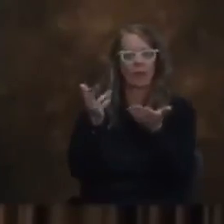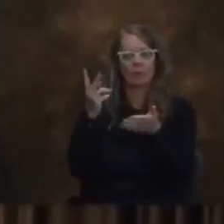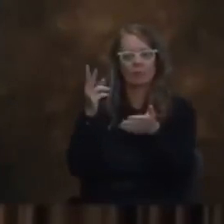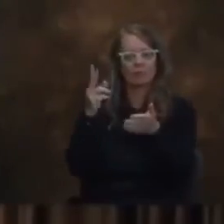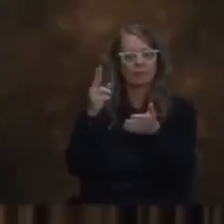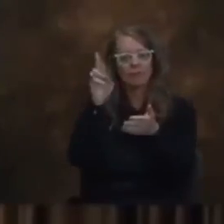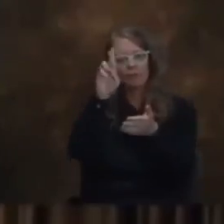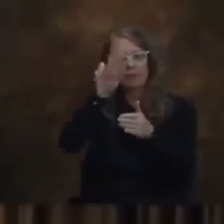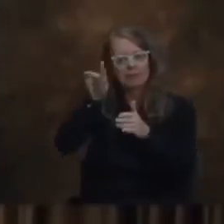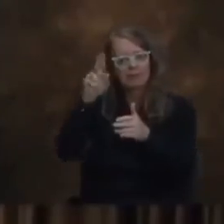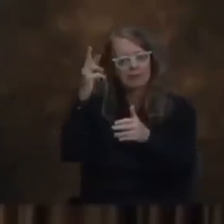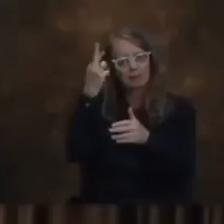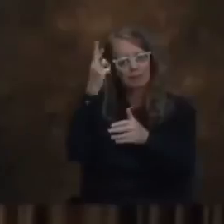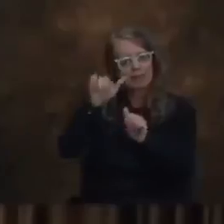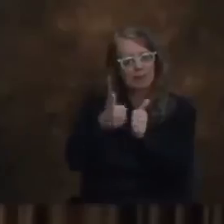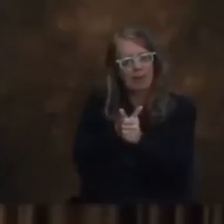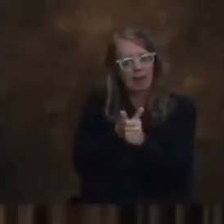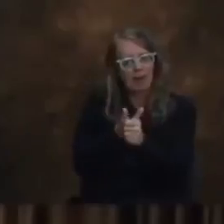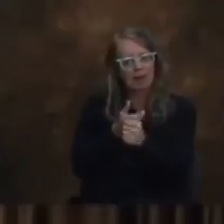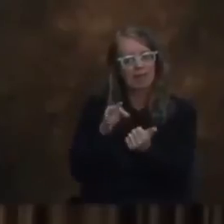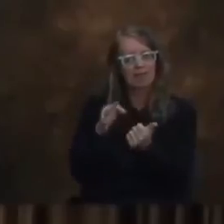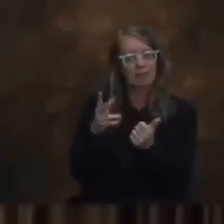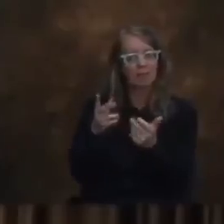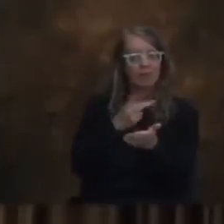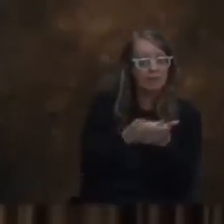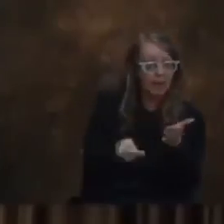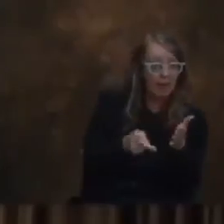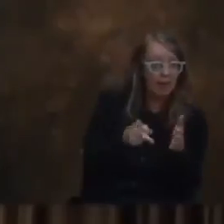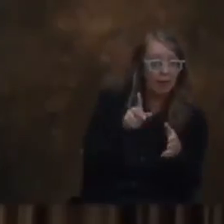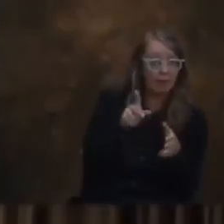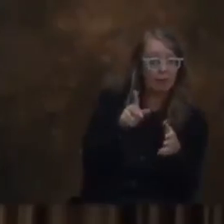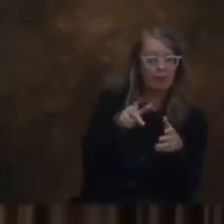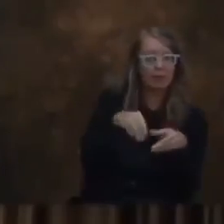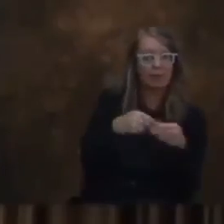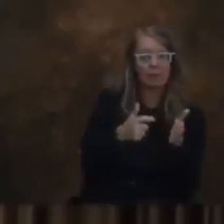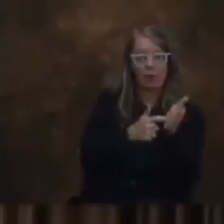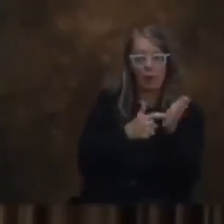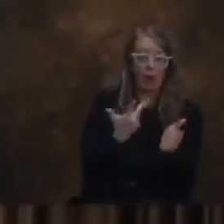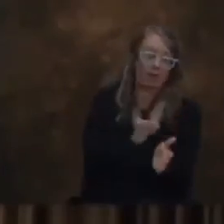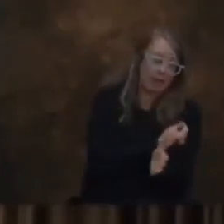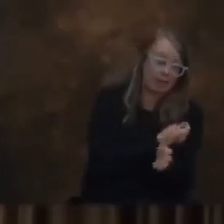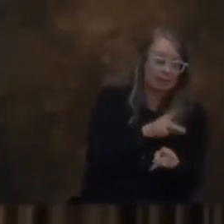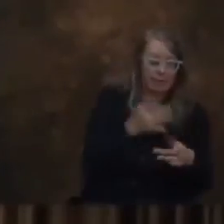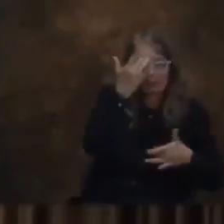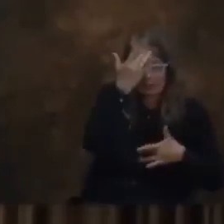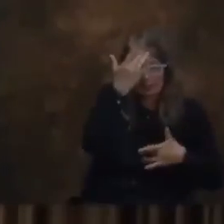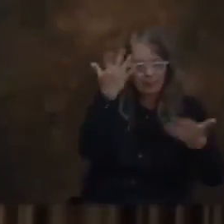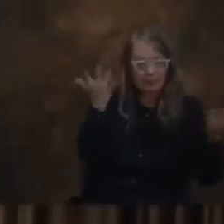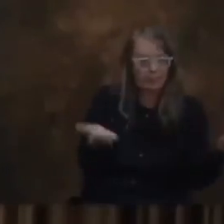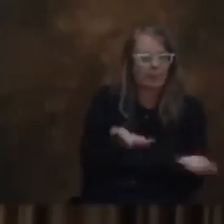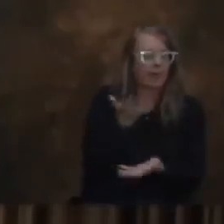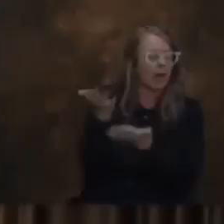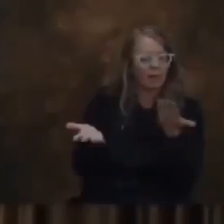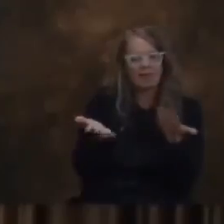nos causa un problema así que ese es un es una situación que tenemos que tratar de balancear a diario